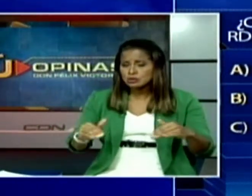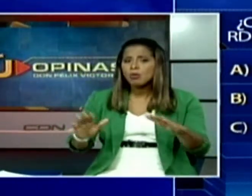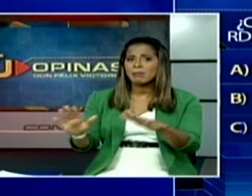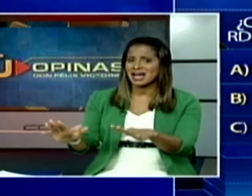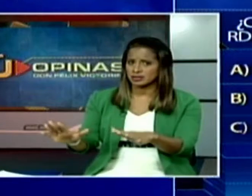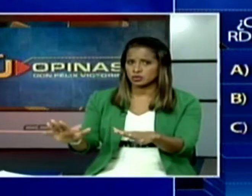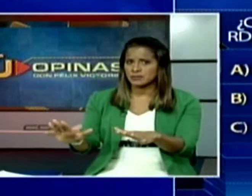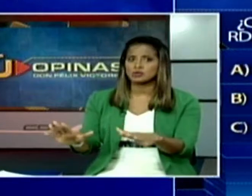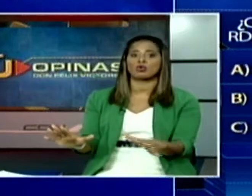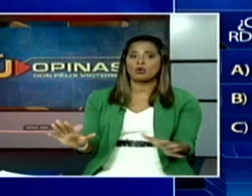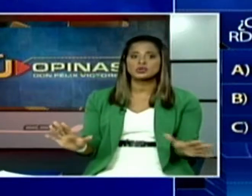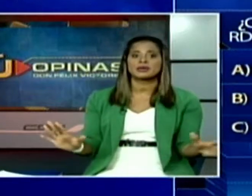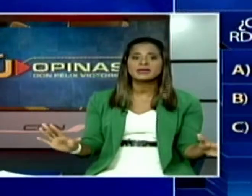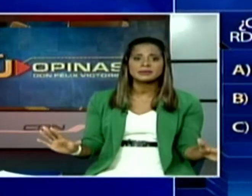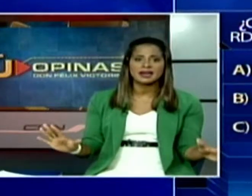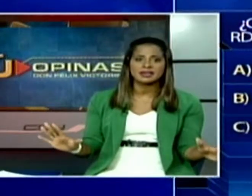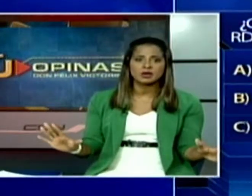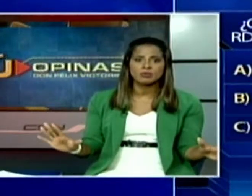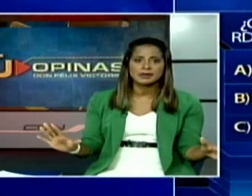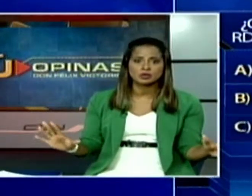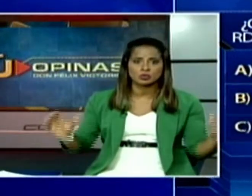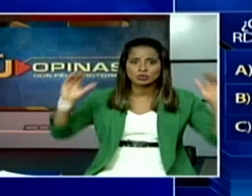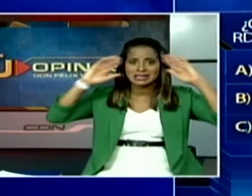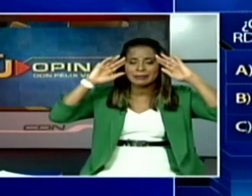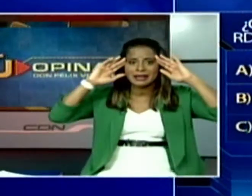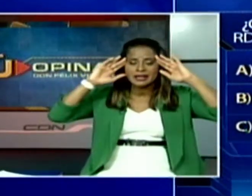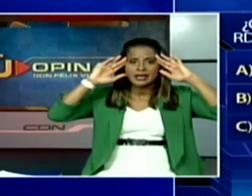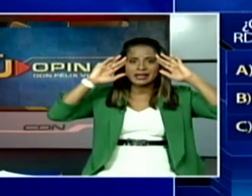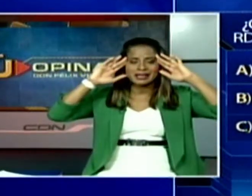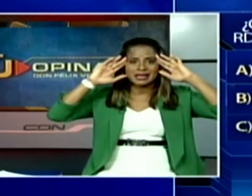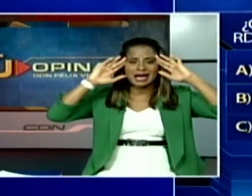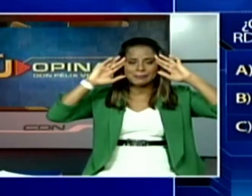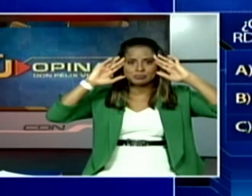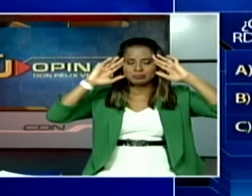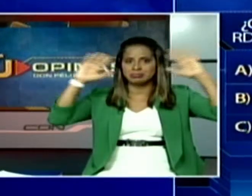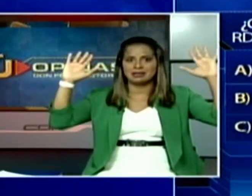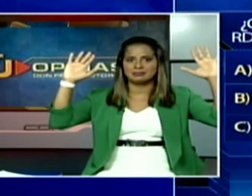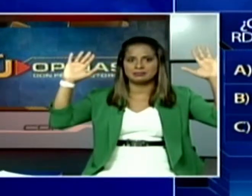yo me he metido a un barrio y he visto cómo se vive ahí, en un momento en que uno estaba